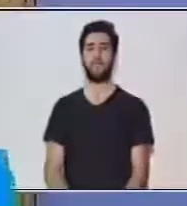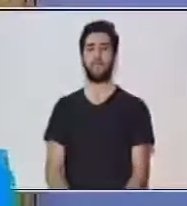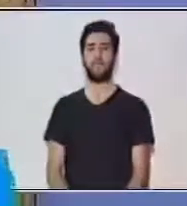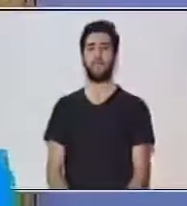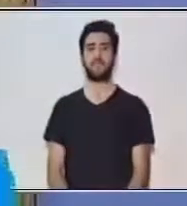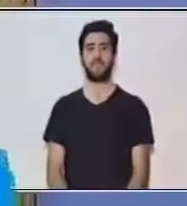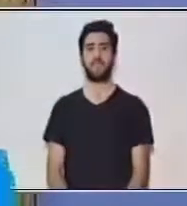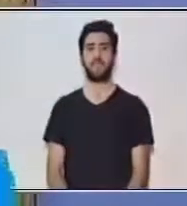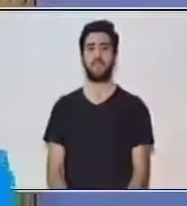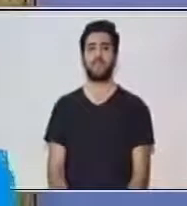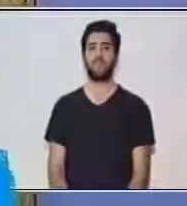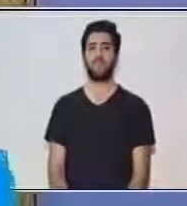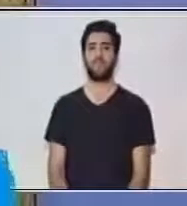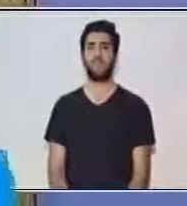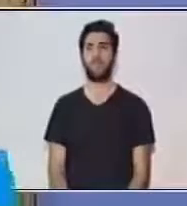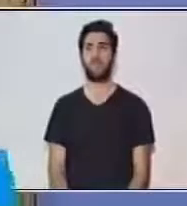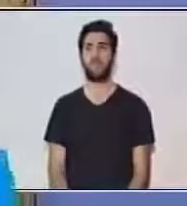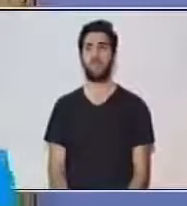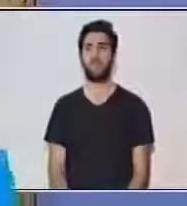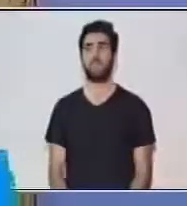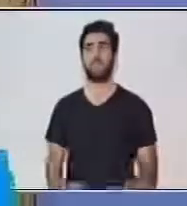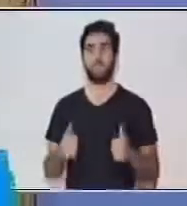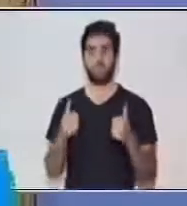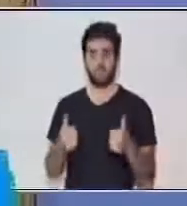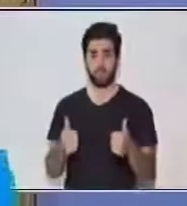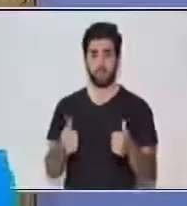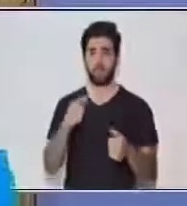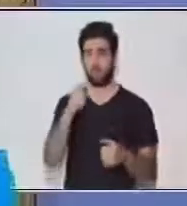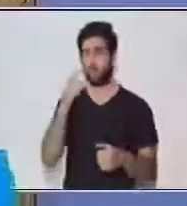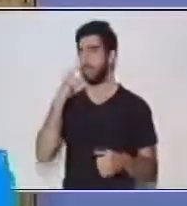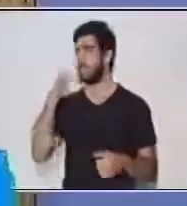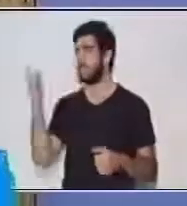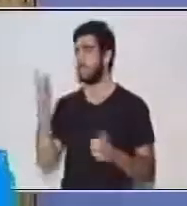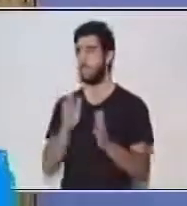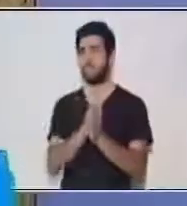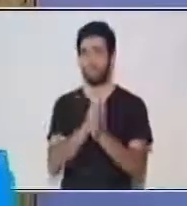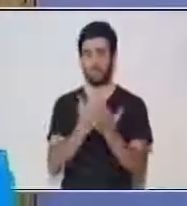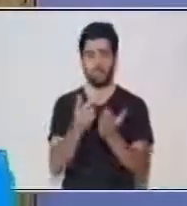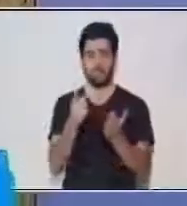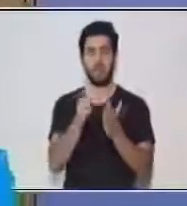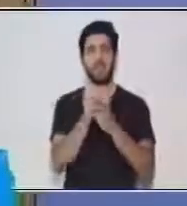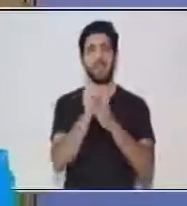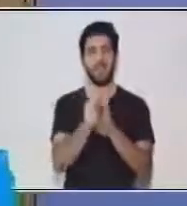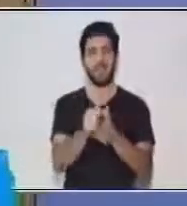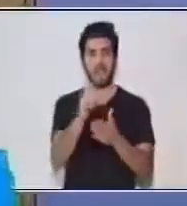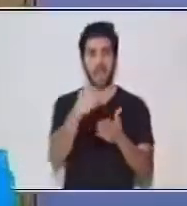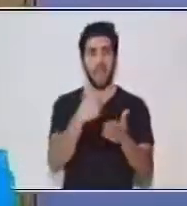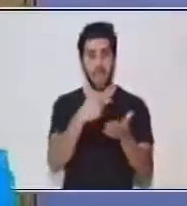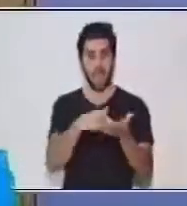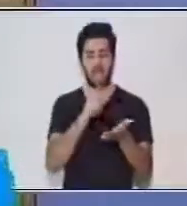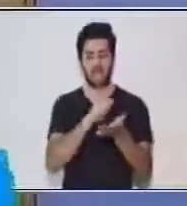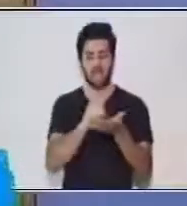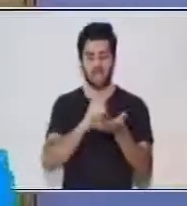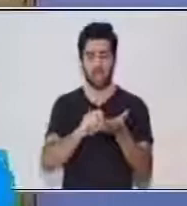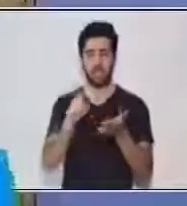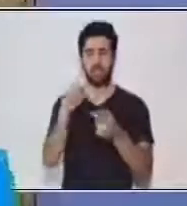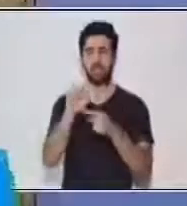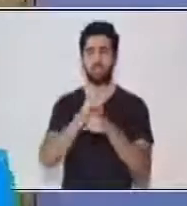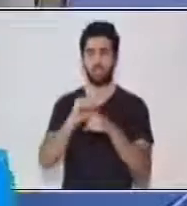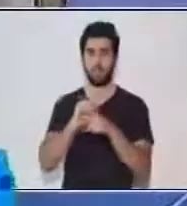kilogramos. Bien, chicos, en su guía de autoaprendizaje ustedes tienen unos ejercicios ahí para